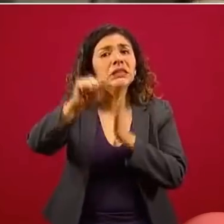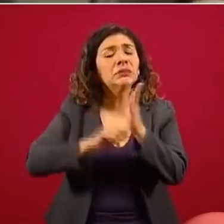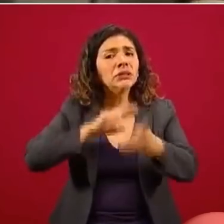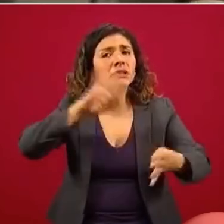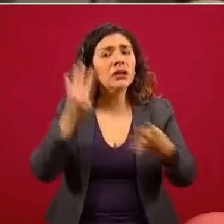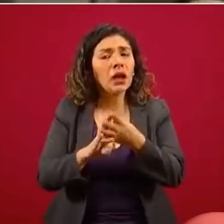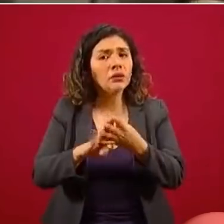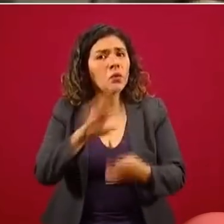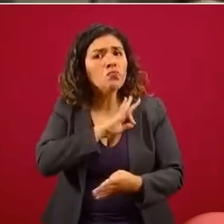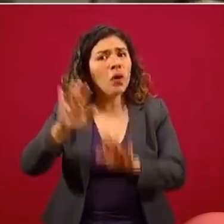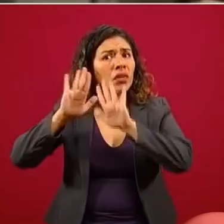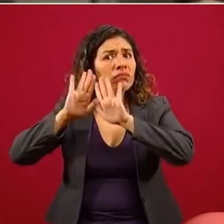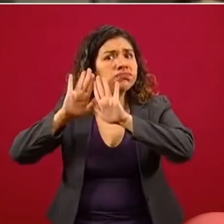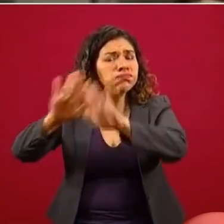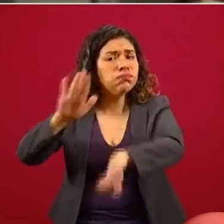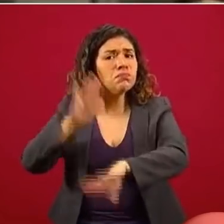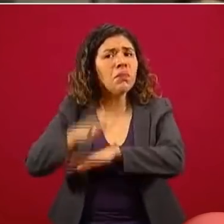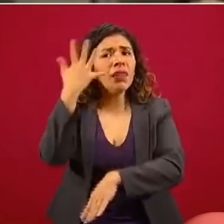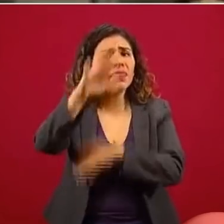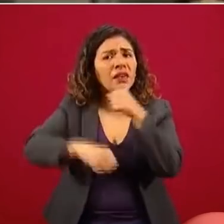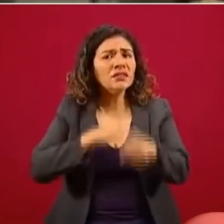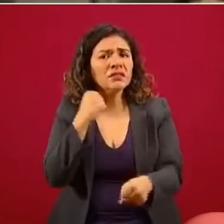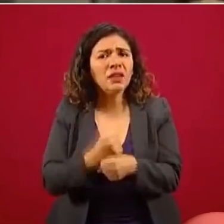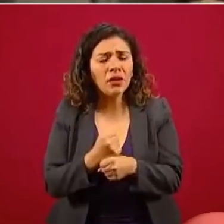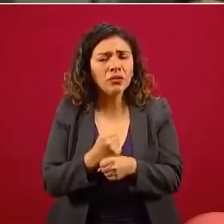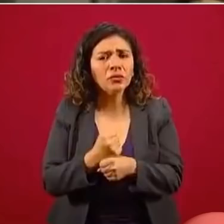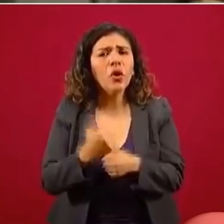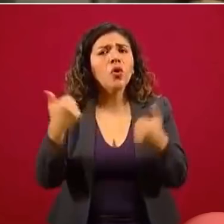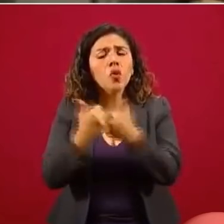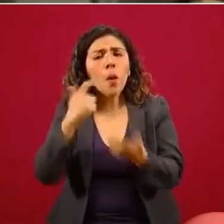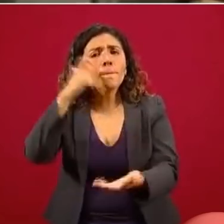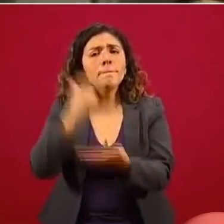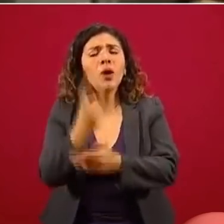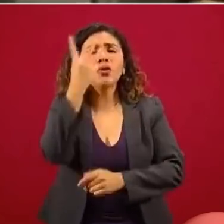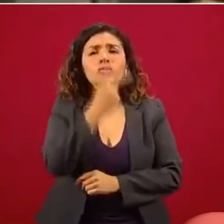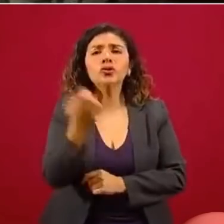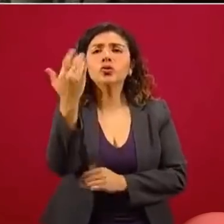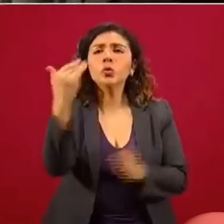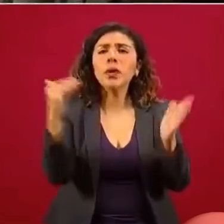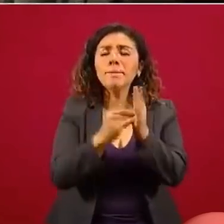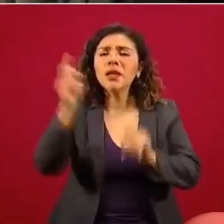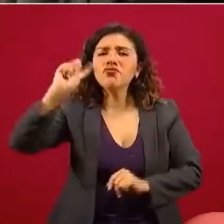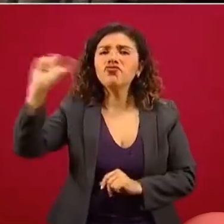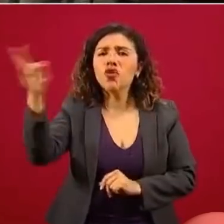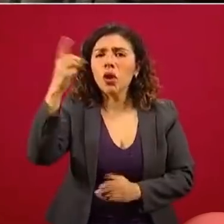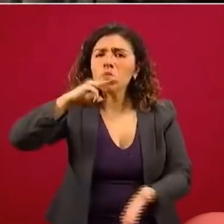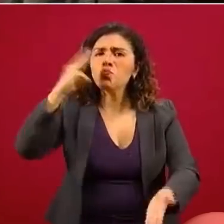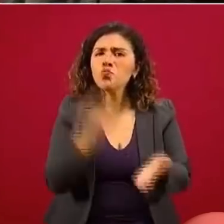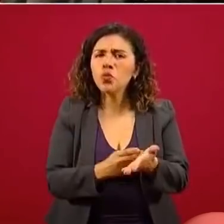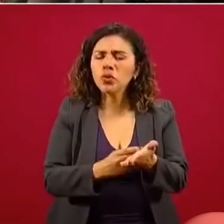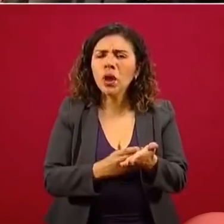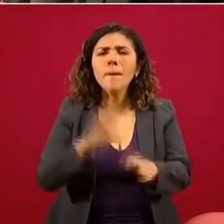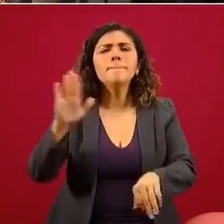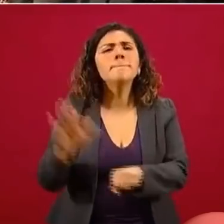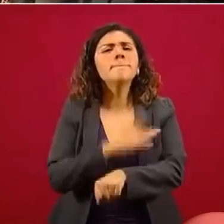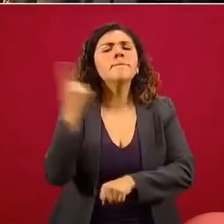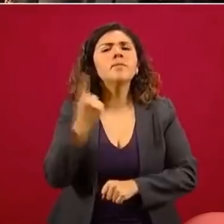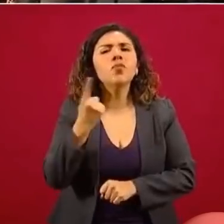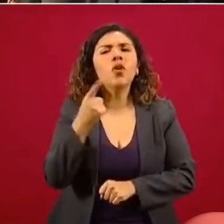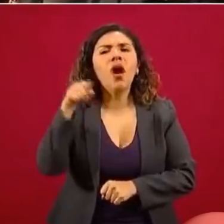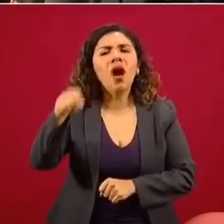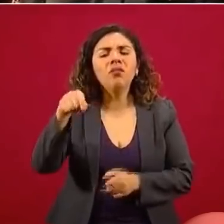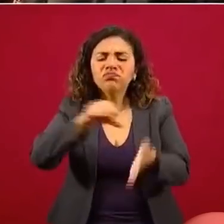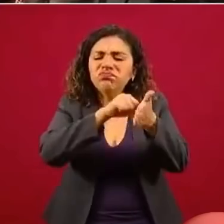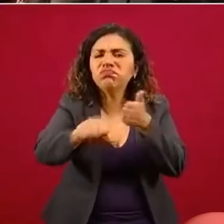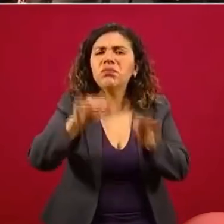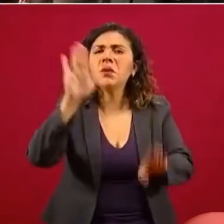probablemente purgue una condena de 10 años y pague $250,000 de multa, porque lo han fichado